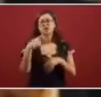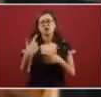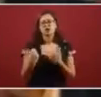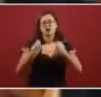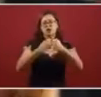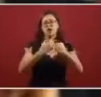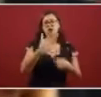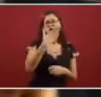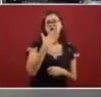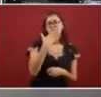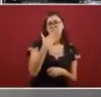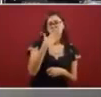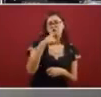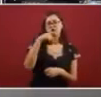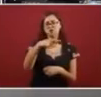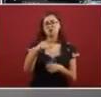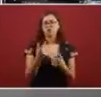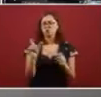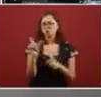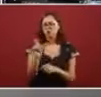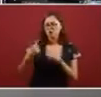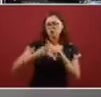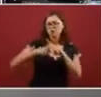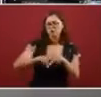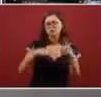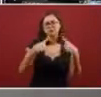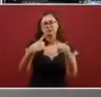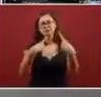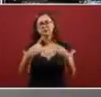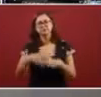cuándo empezaría? Bueno, estamos